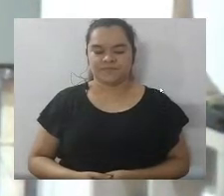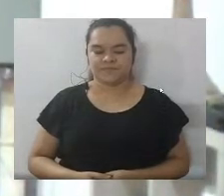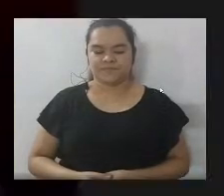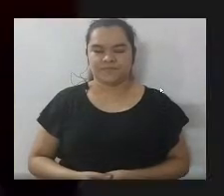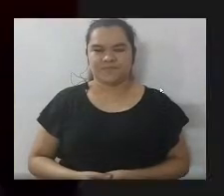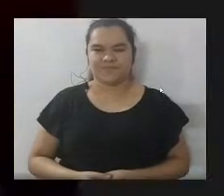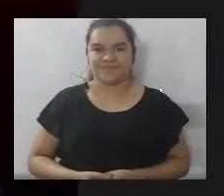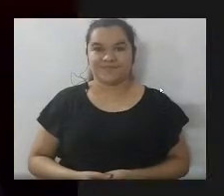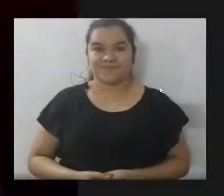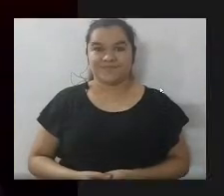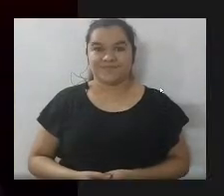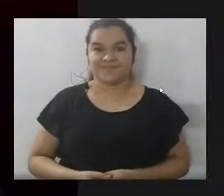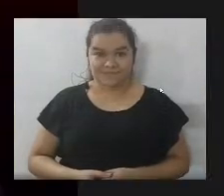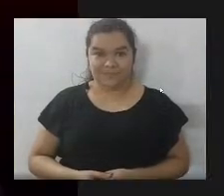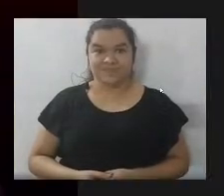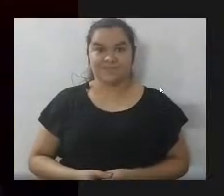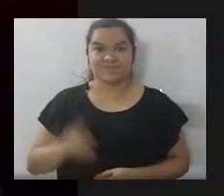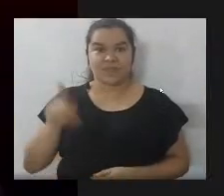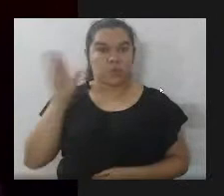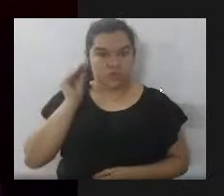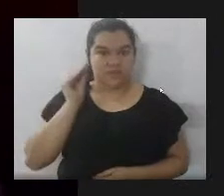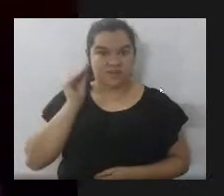¿Hola? Ahí sí.